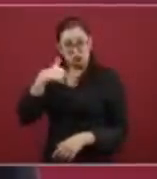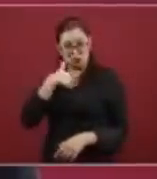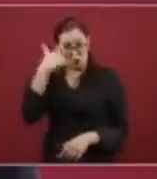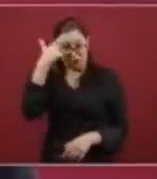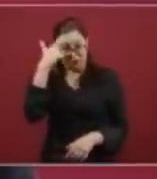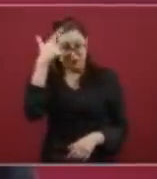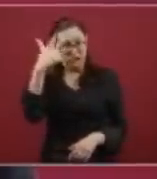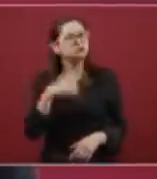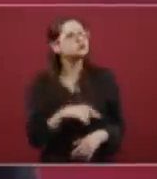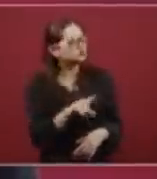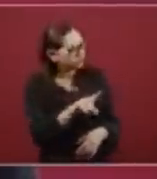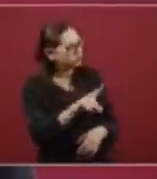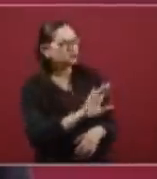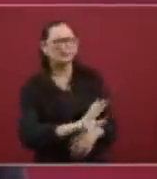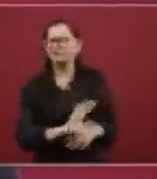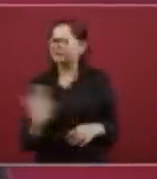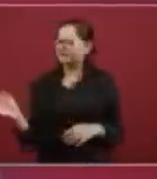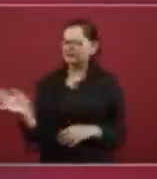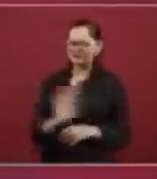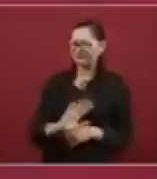No, no, no. Se usó